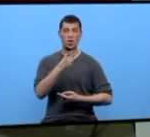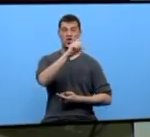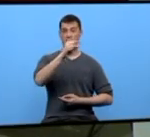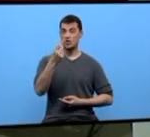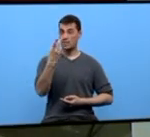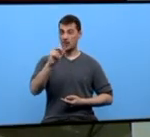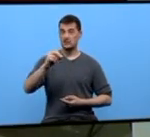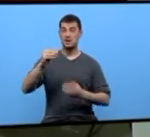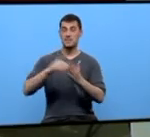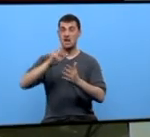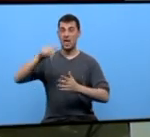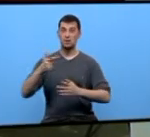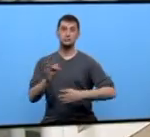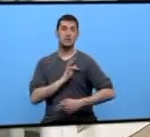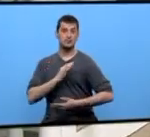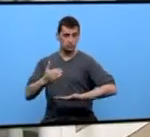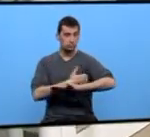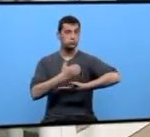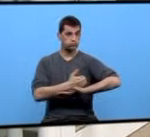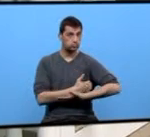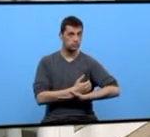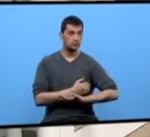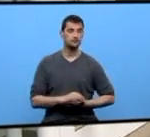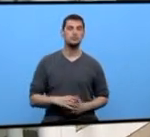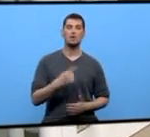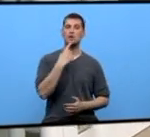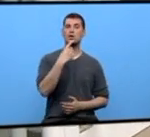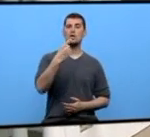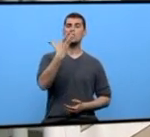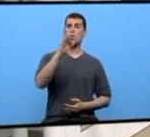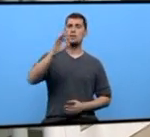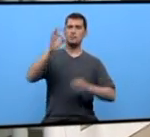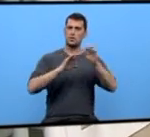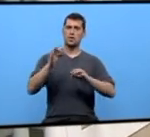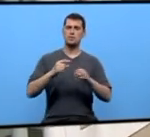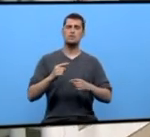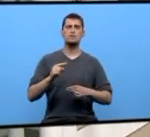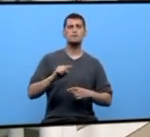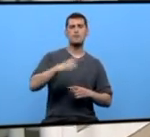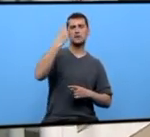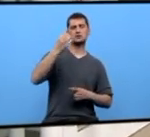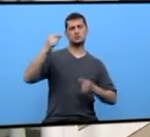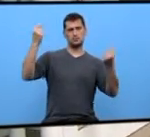entre material e cartos en metálico. É máis del 50% do orzamento que tuvo